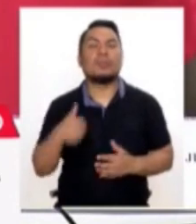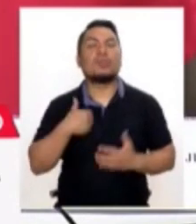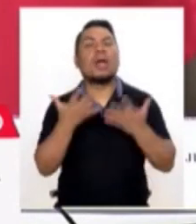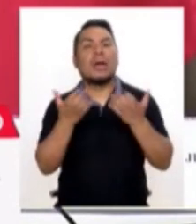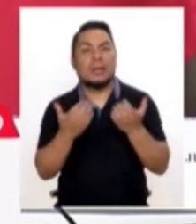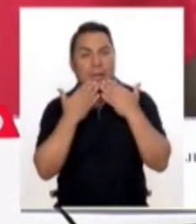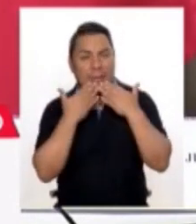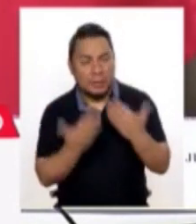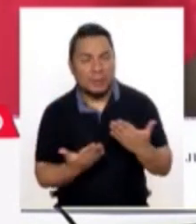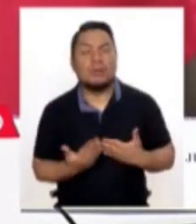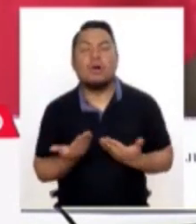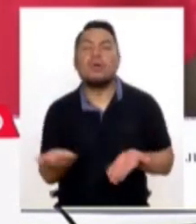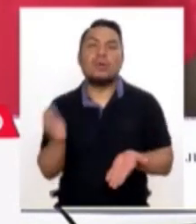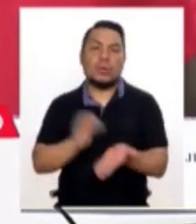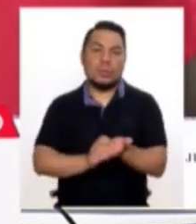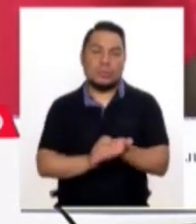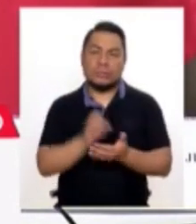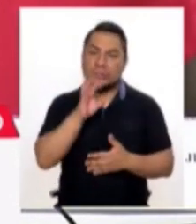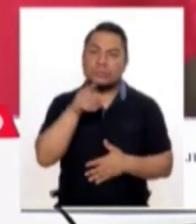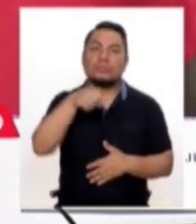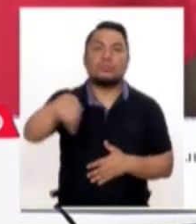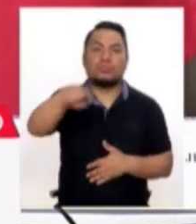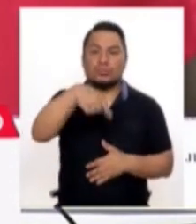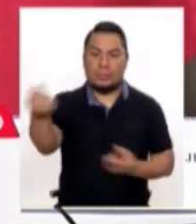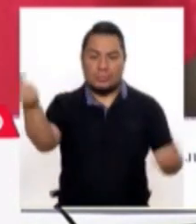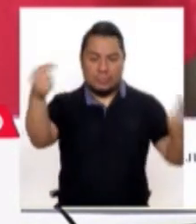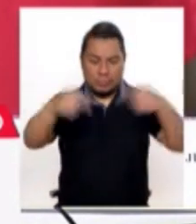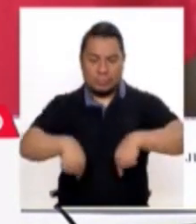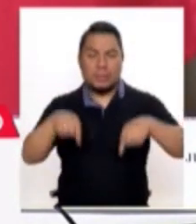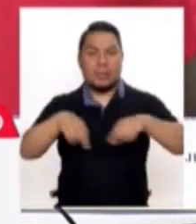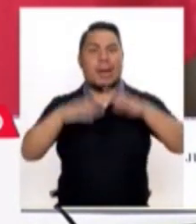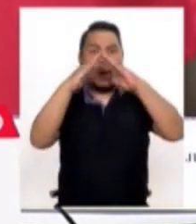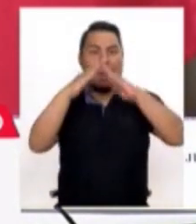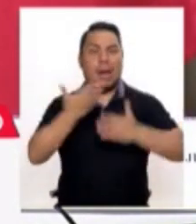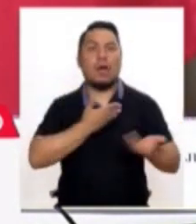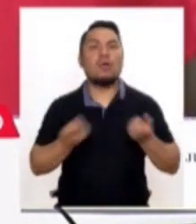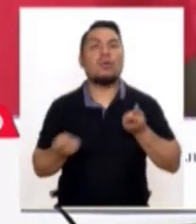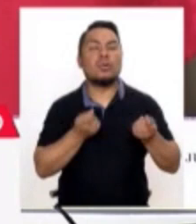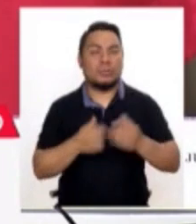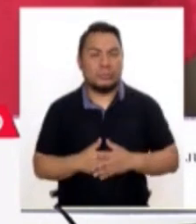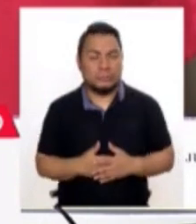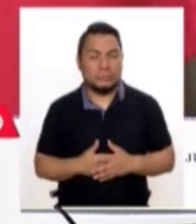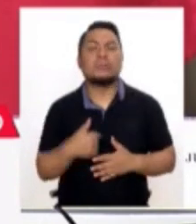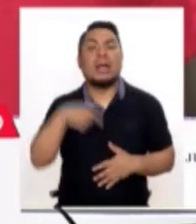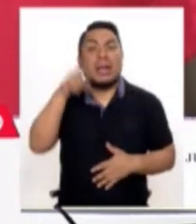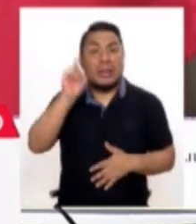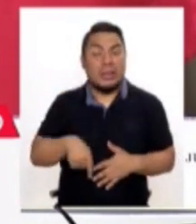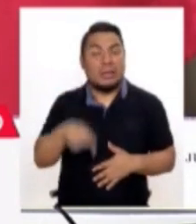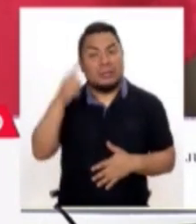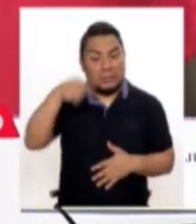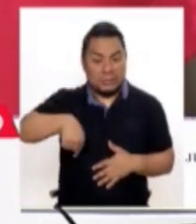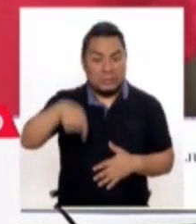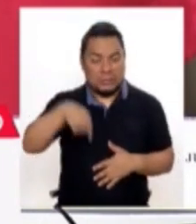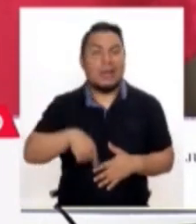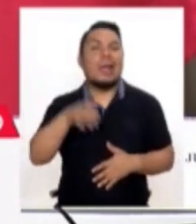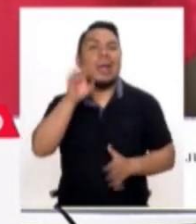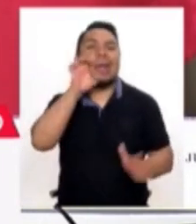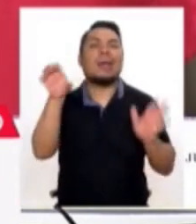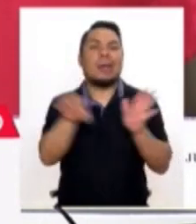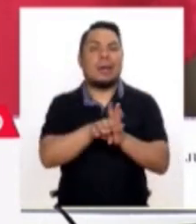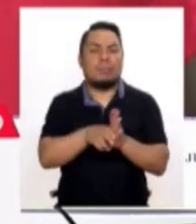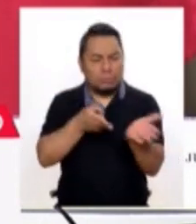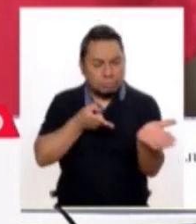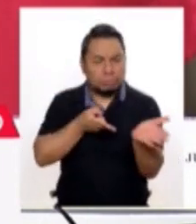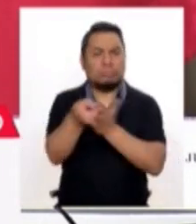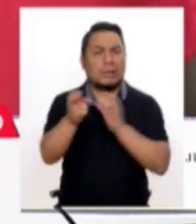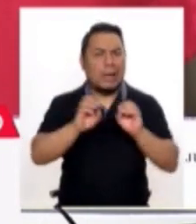quiero agradecer, reitero, su presencia en esta Casa de Gobierno, que debe ser la entidad ejemplo de la